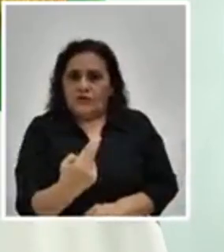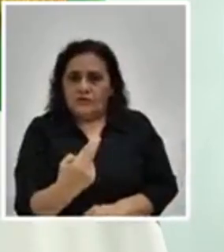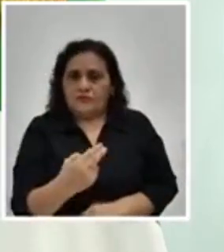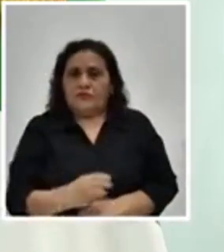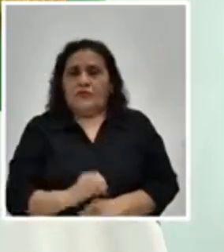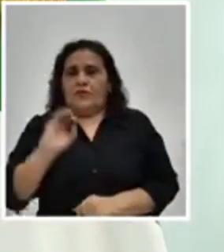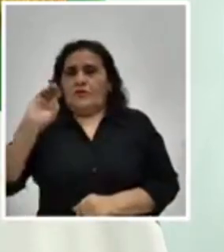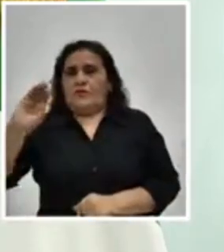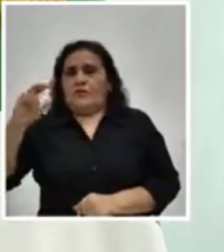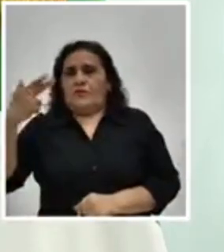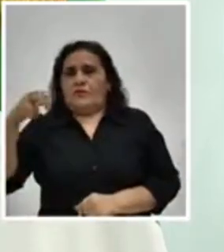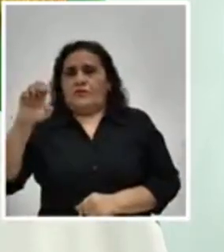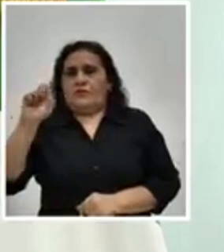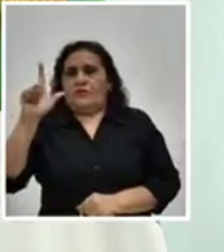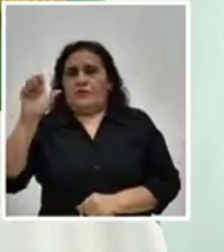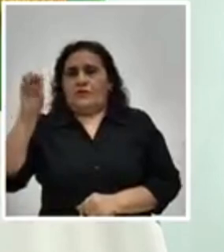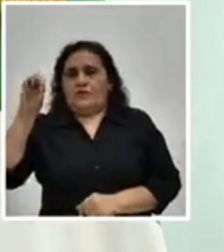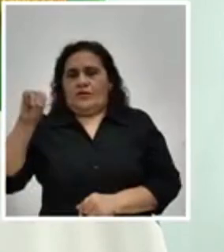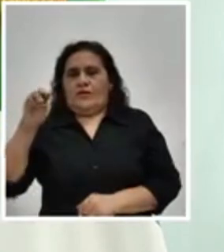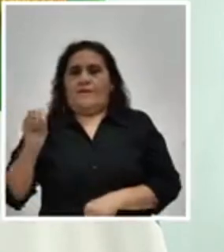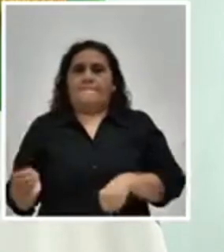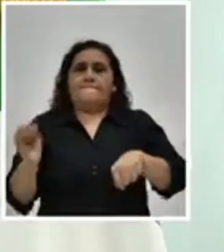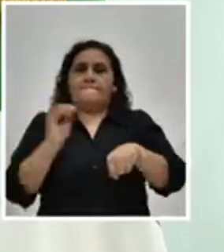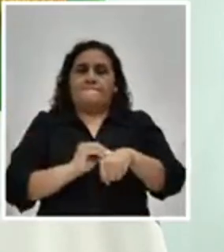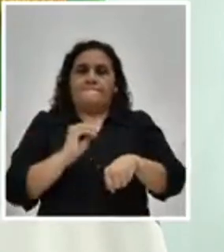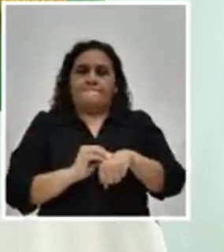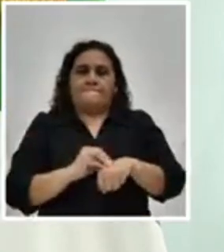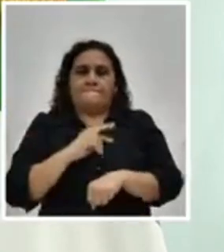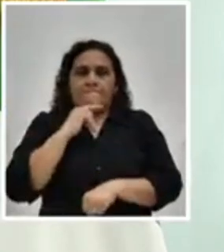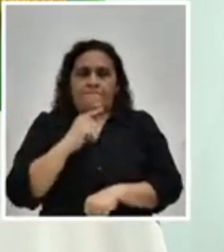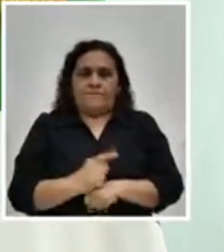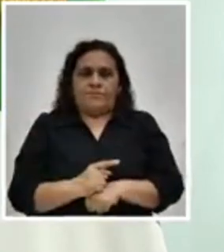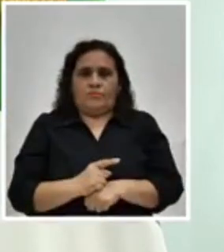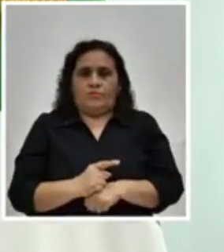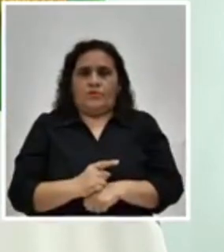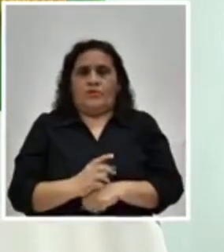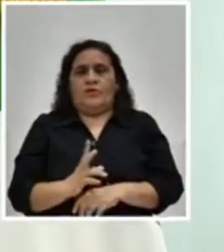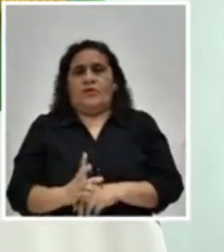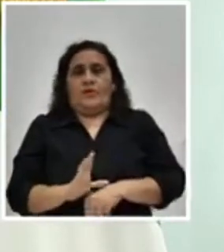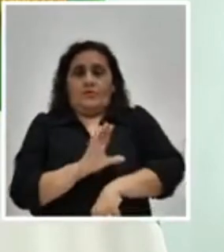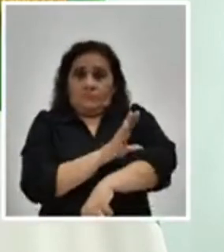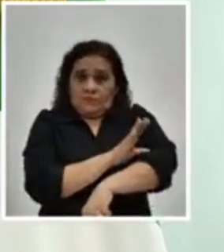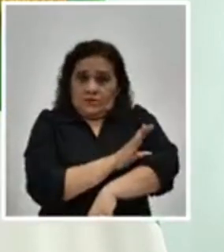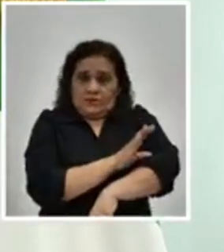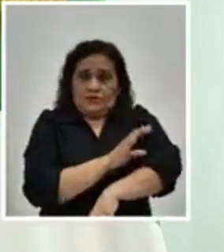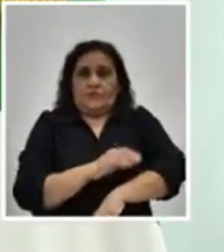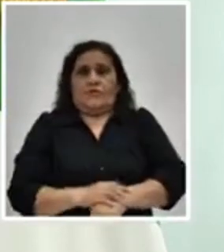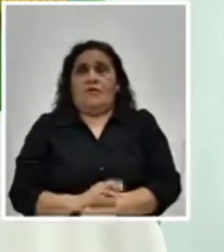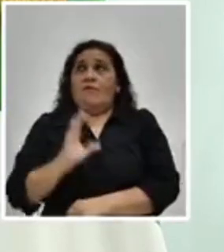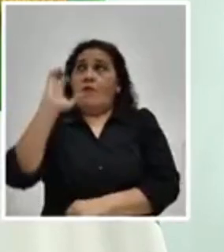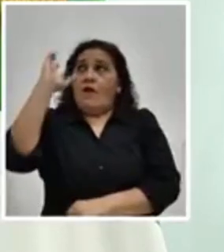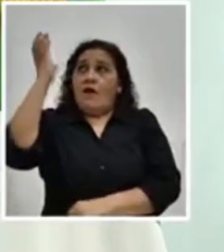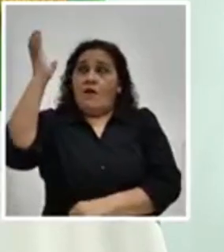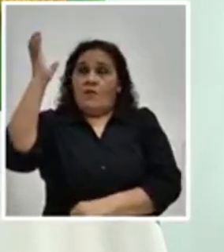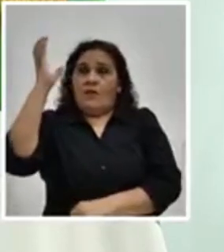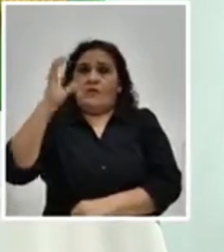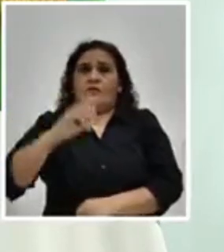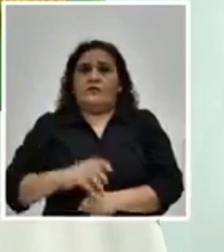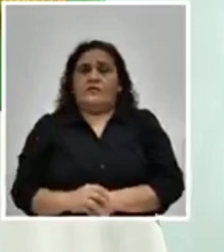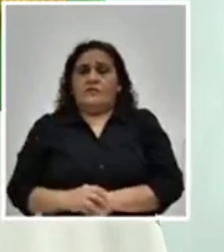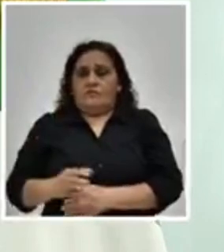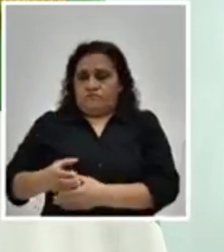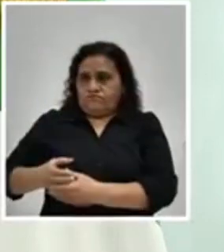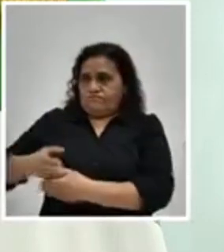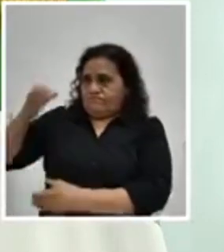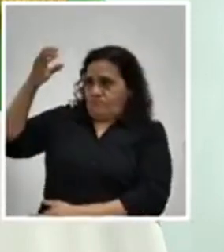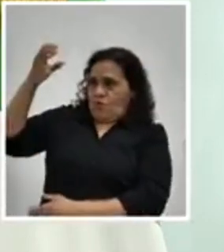Chelem, se han implementado mejoras en la infraestructura eléctrica, iluminación y postes en la